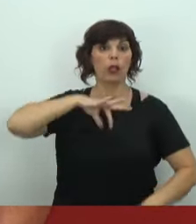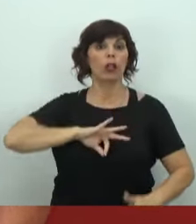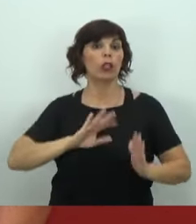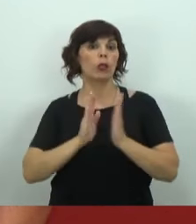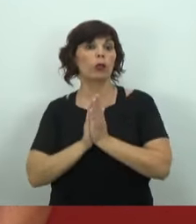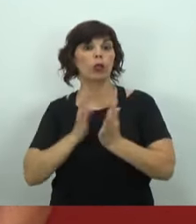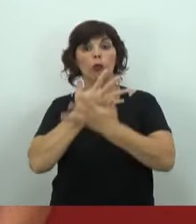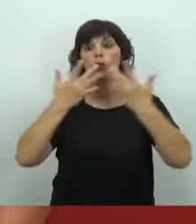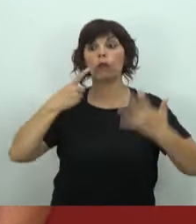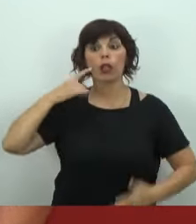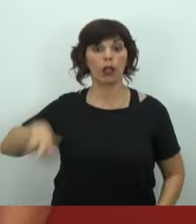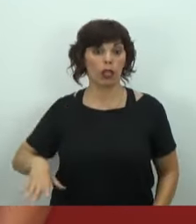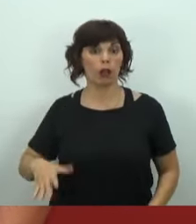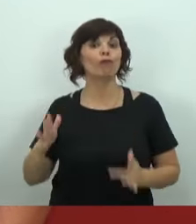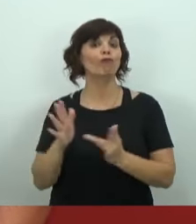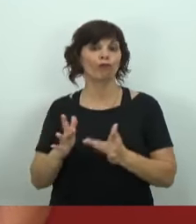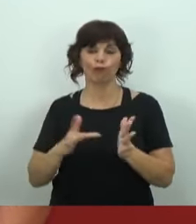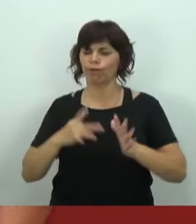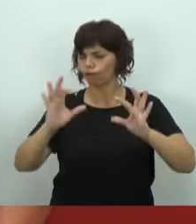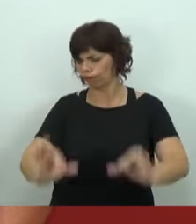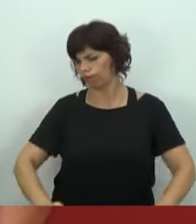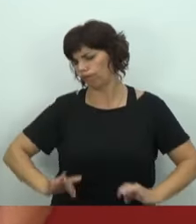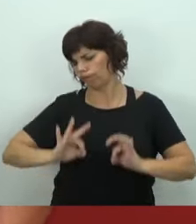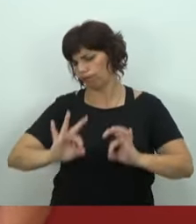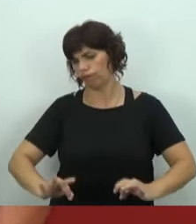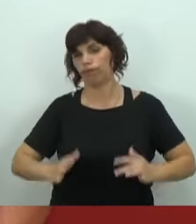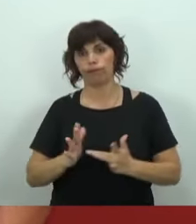Santo? A Jesucristo. Siempre a Jesucristo.